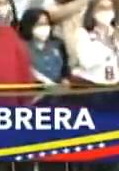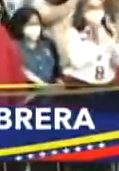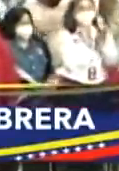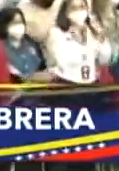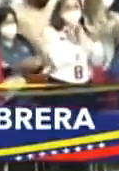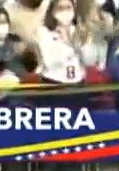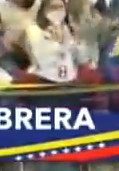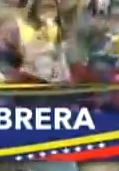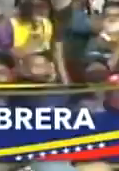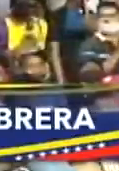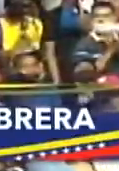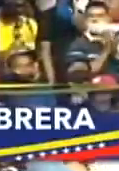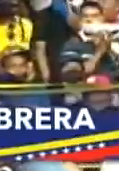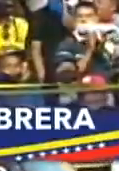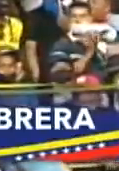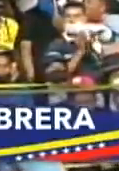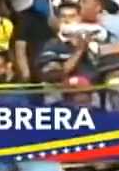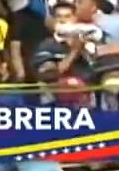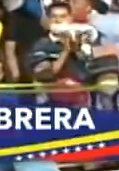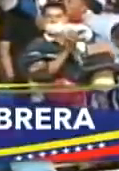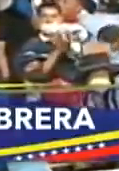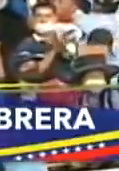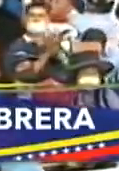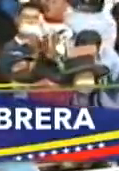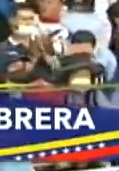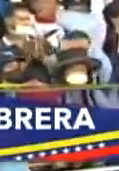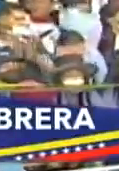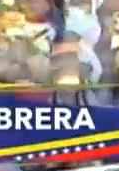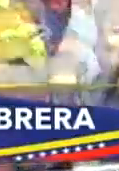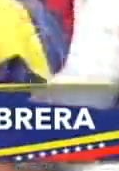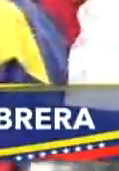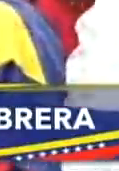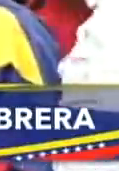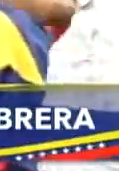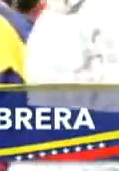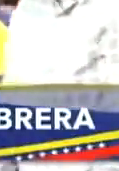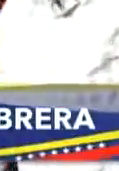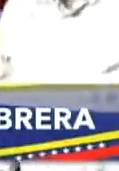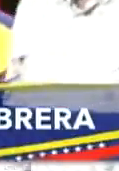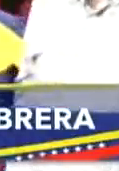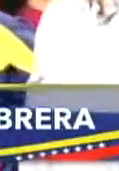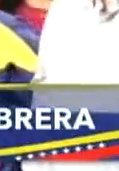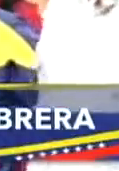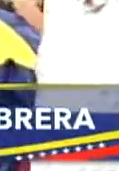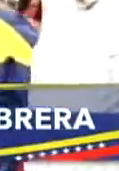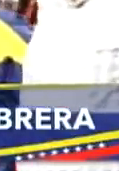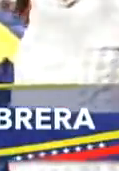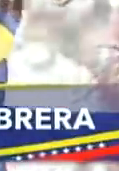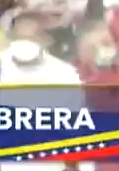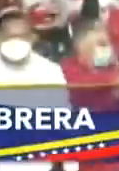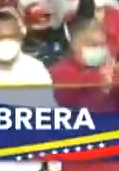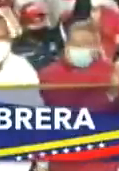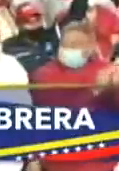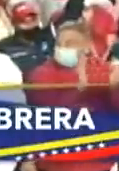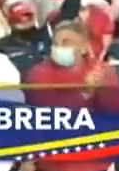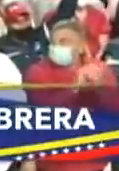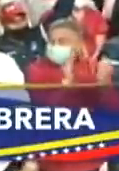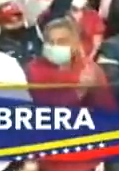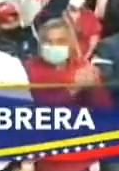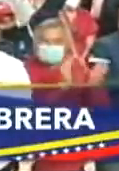2.555 empresas del territorio nacional todos también dentro de las